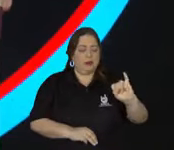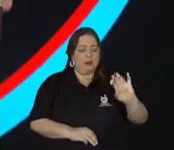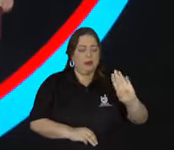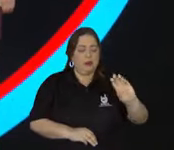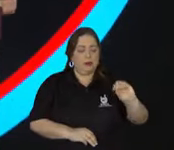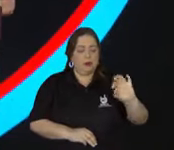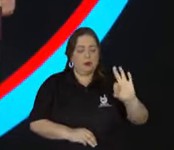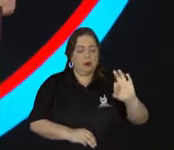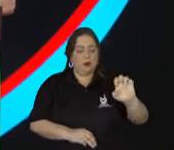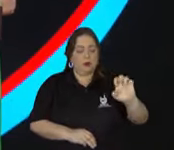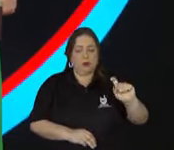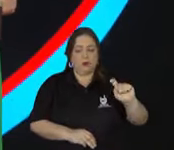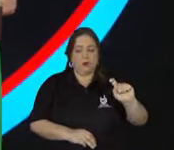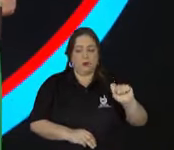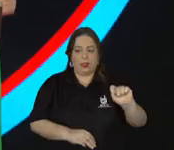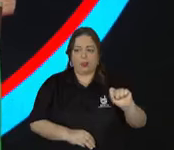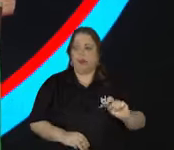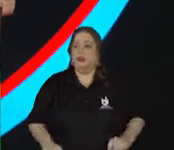Y Plaza Barceló